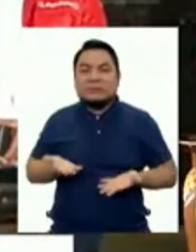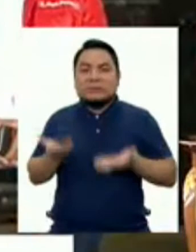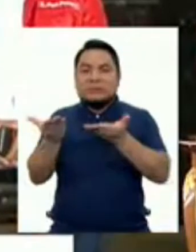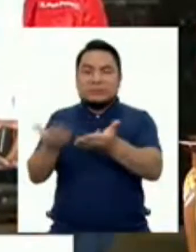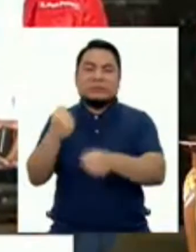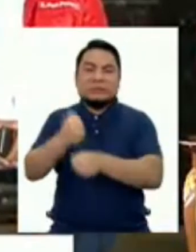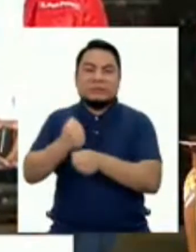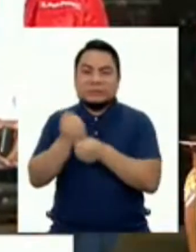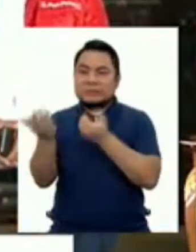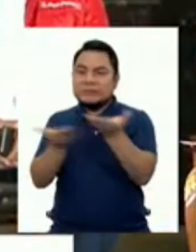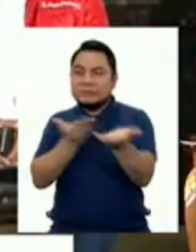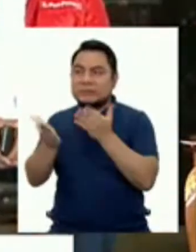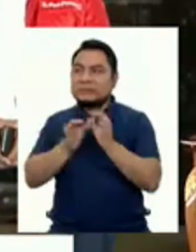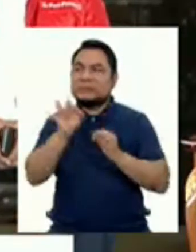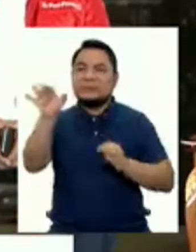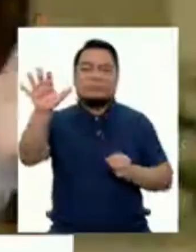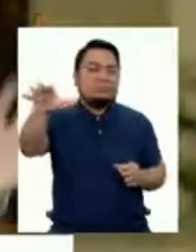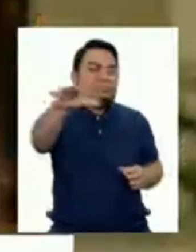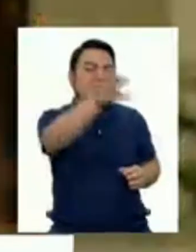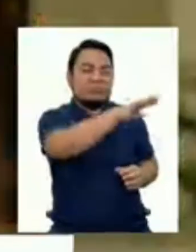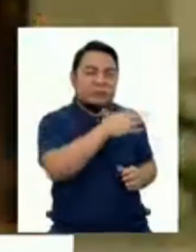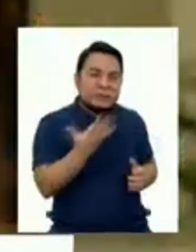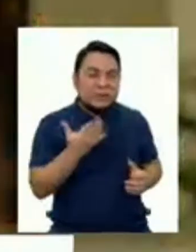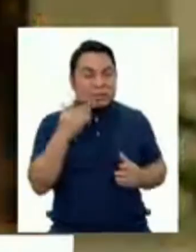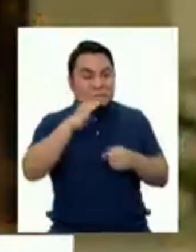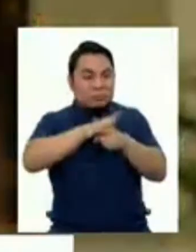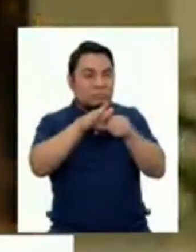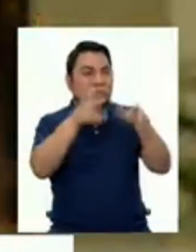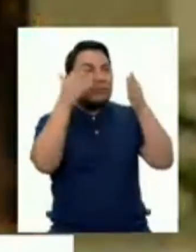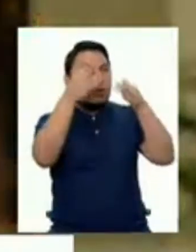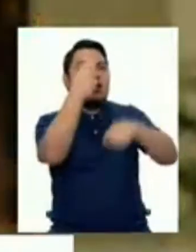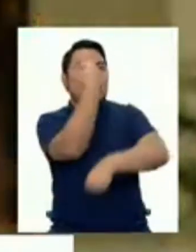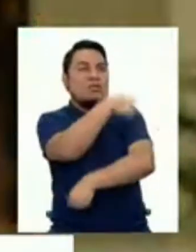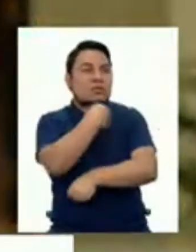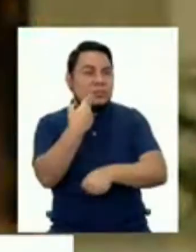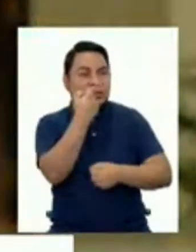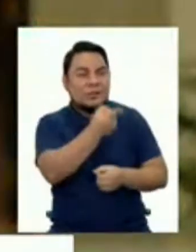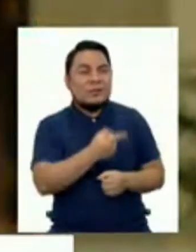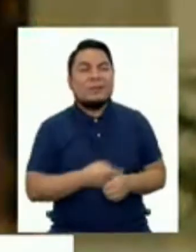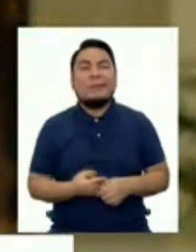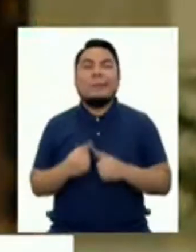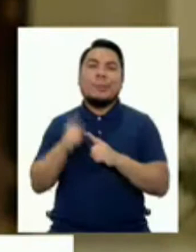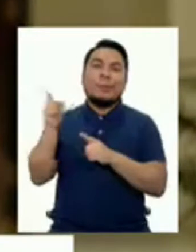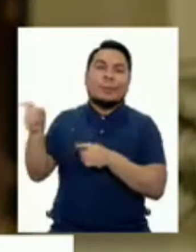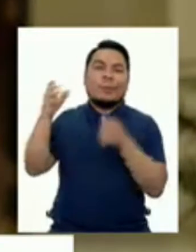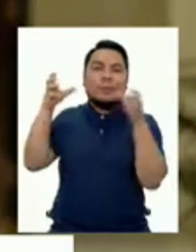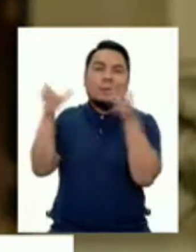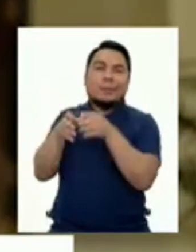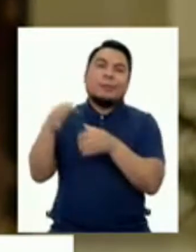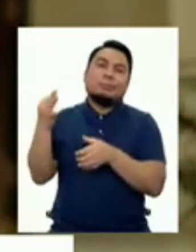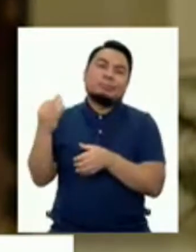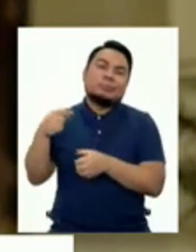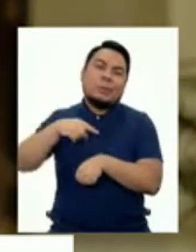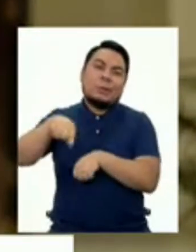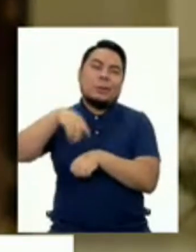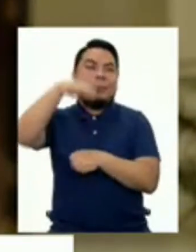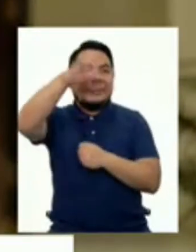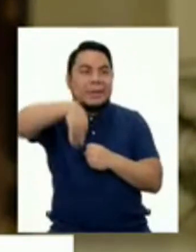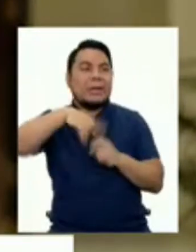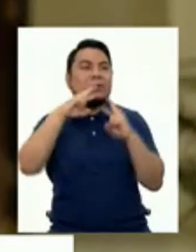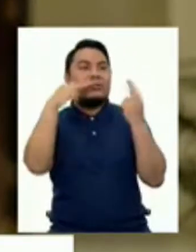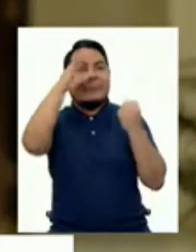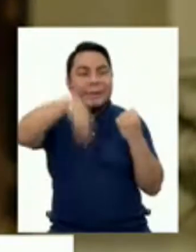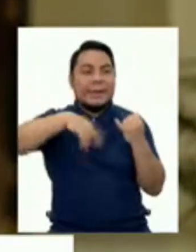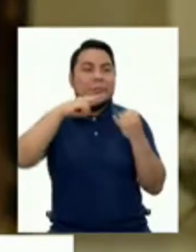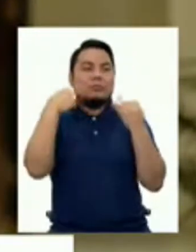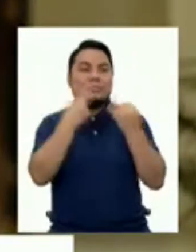poder revertir una situación tan compleja como es esta pandemia, muchas horas tenemos